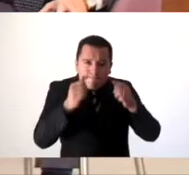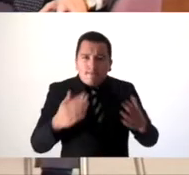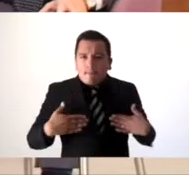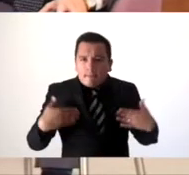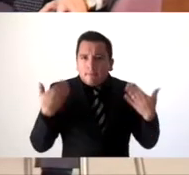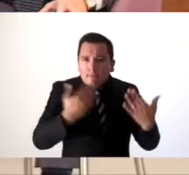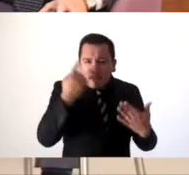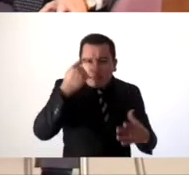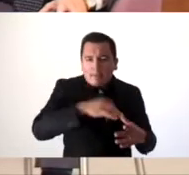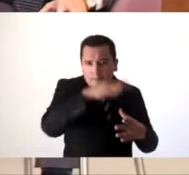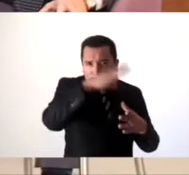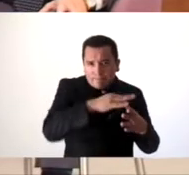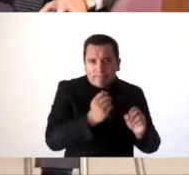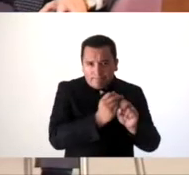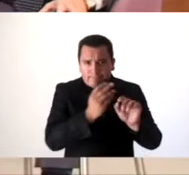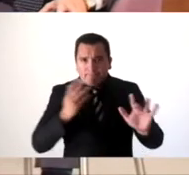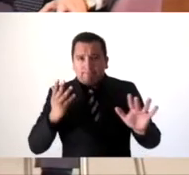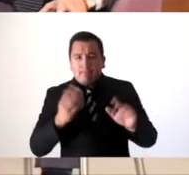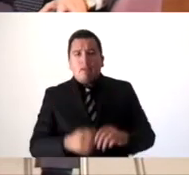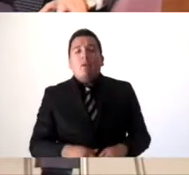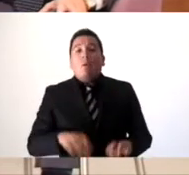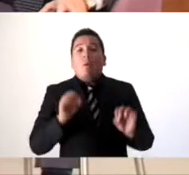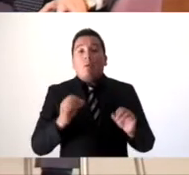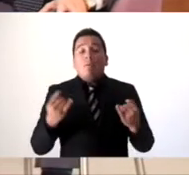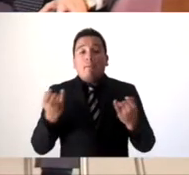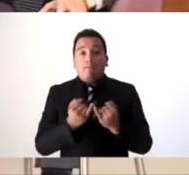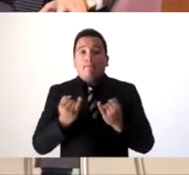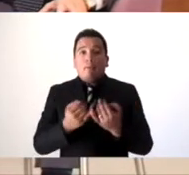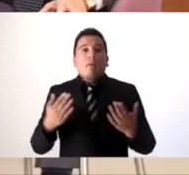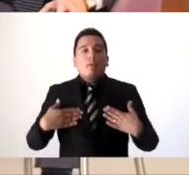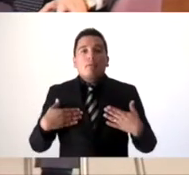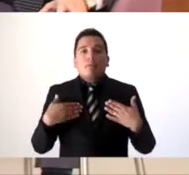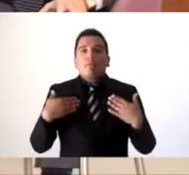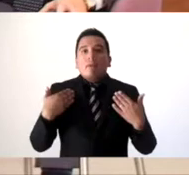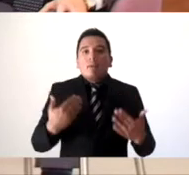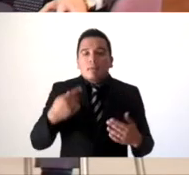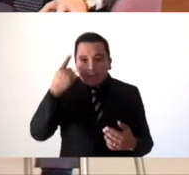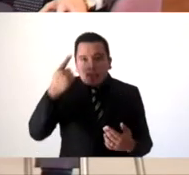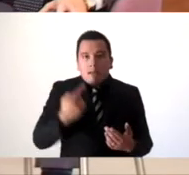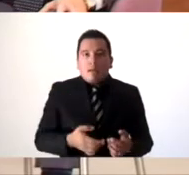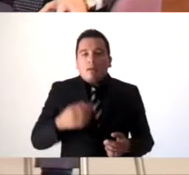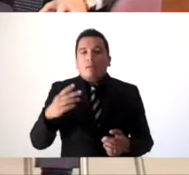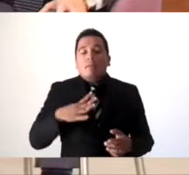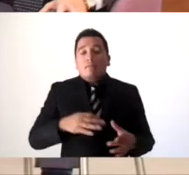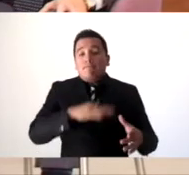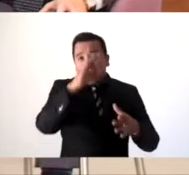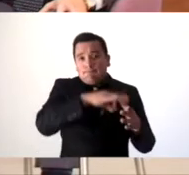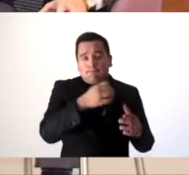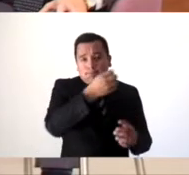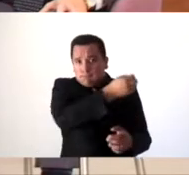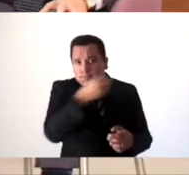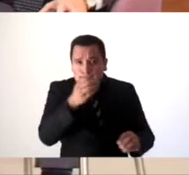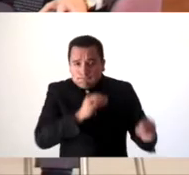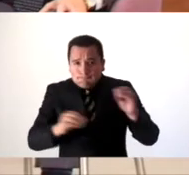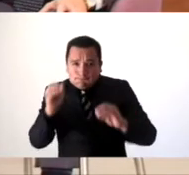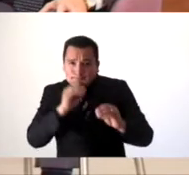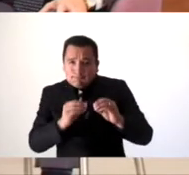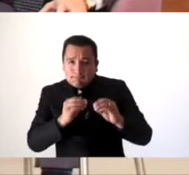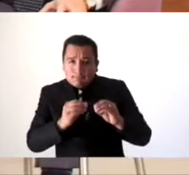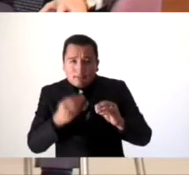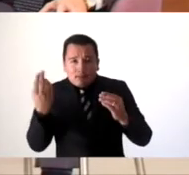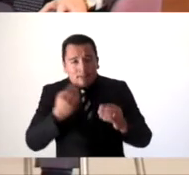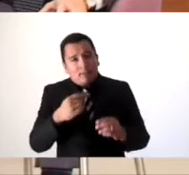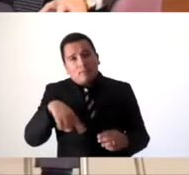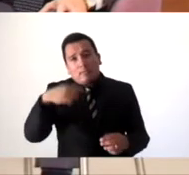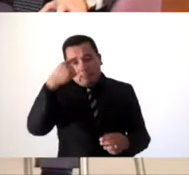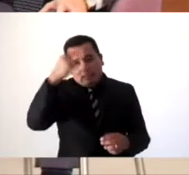en la organización de las elecciones y reformas que hagan menos complicada la organización de las elecciones.